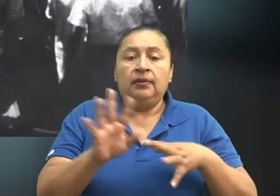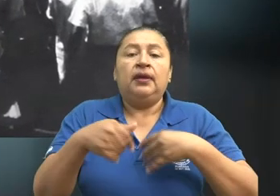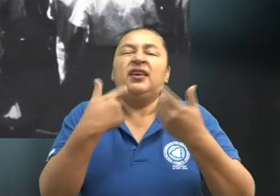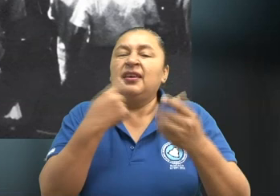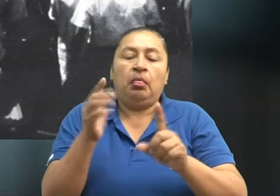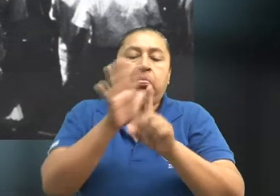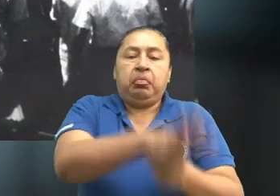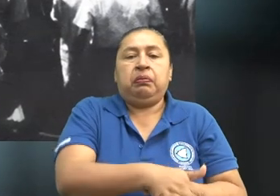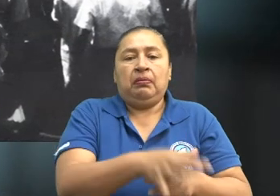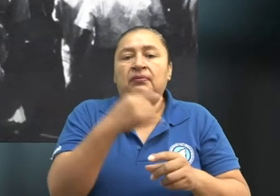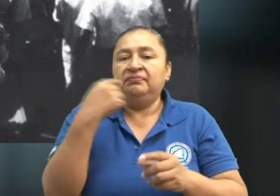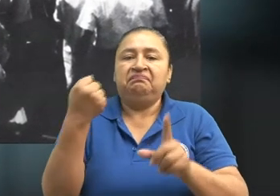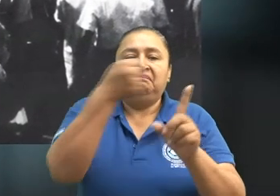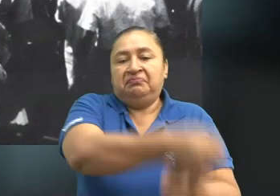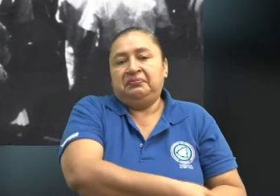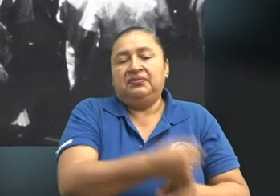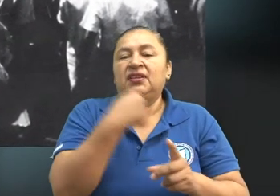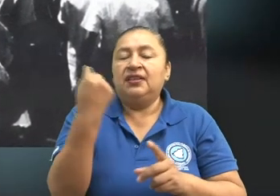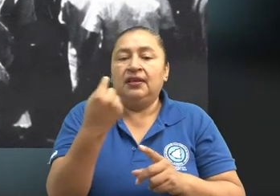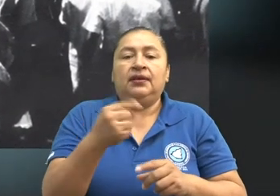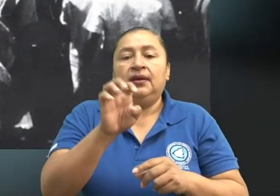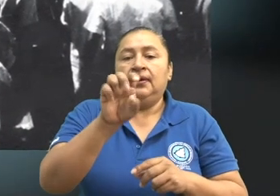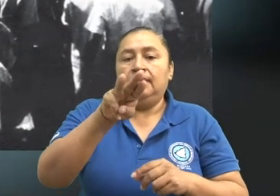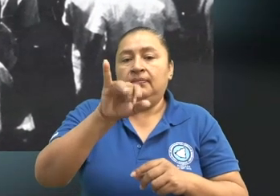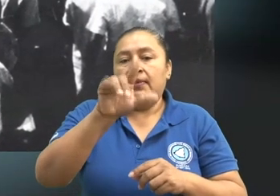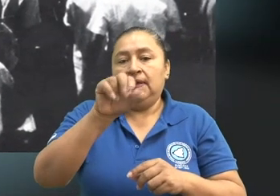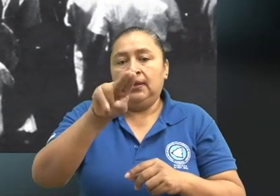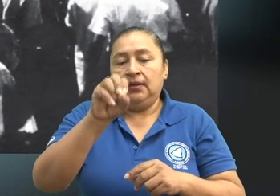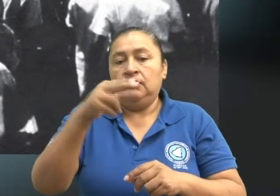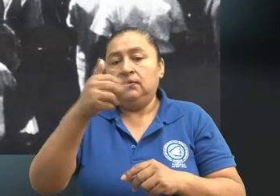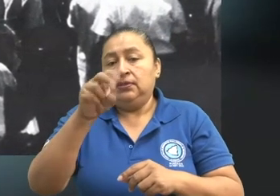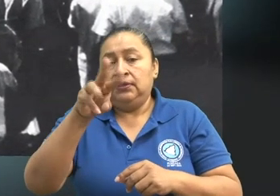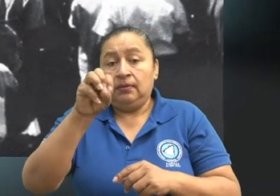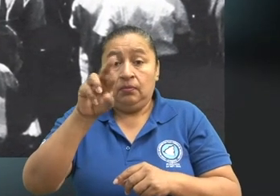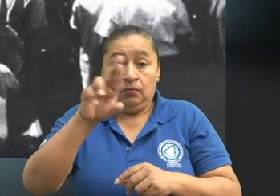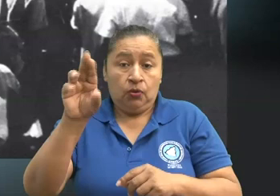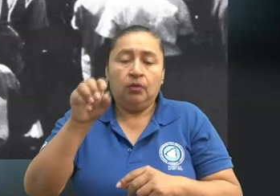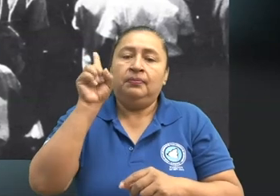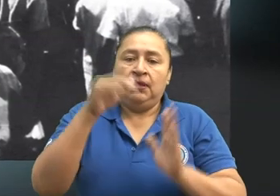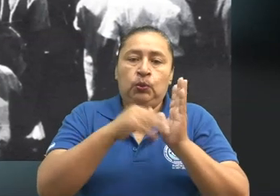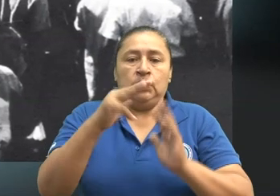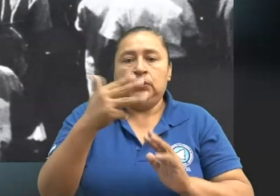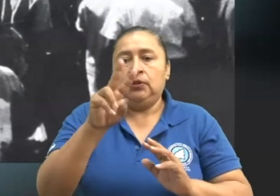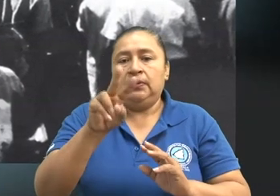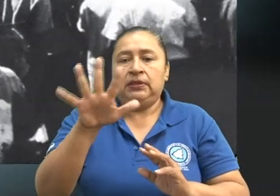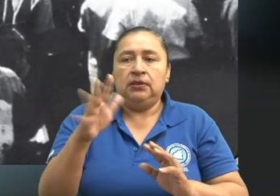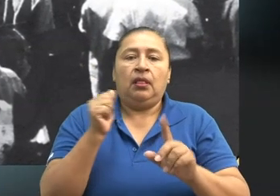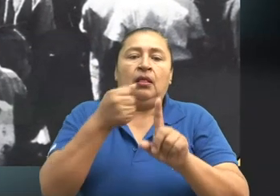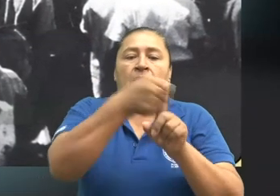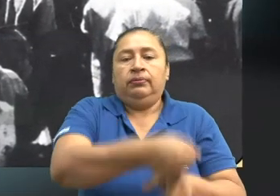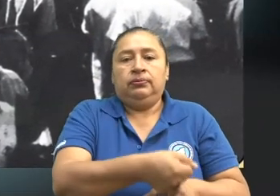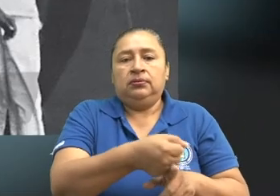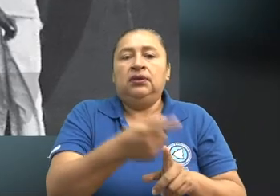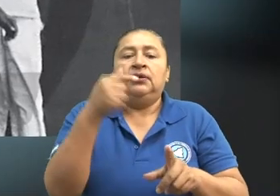¿verdad? En 1925, en esa coyuntura, ¿verdad? Y ese golpe de Estado se da